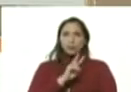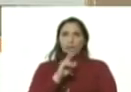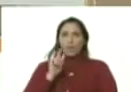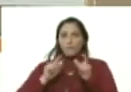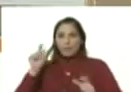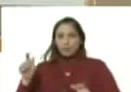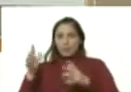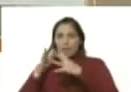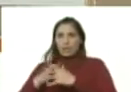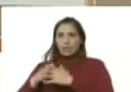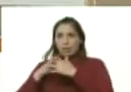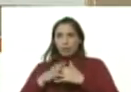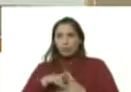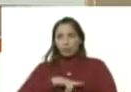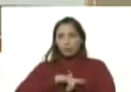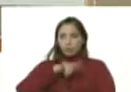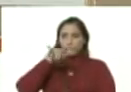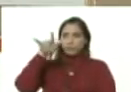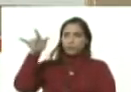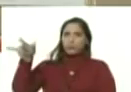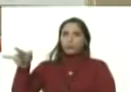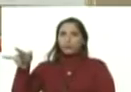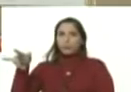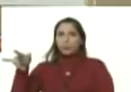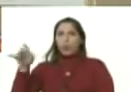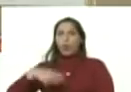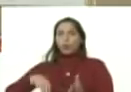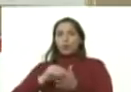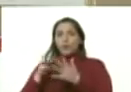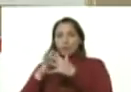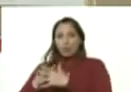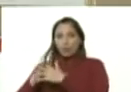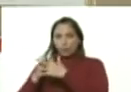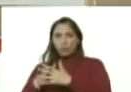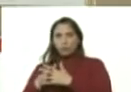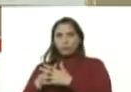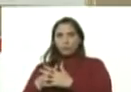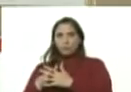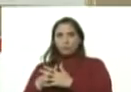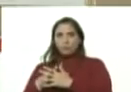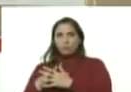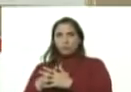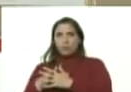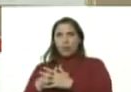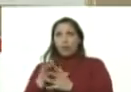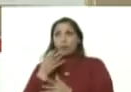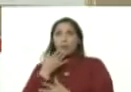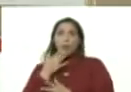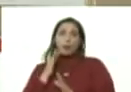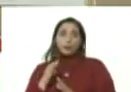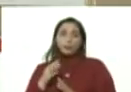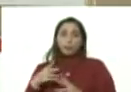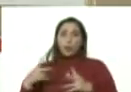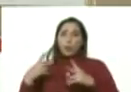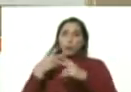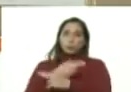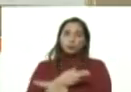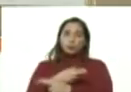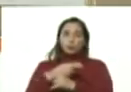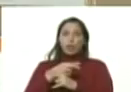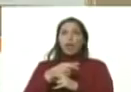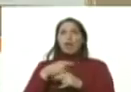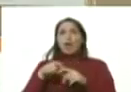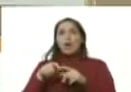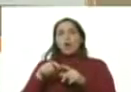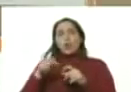Estados Unidos estaba de vuelta en territorio norteamericano. Bueno, fueron asediados, les cortaron la luz, les cortaron el